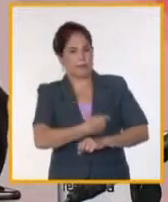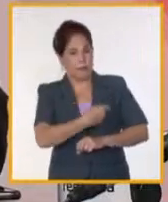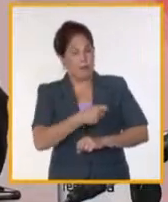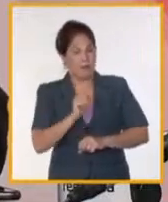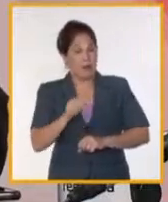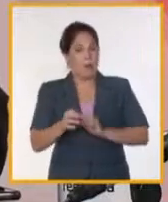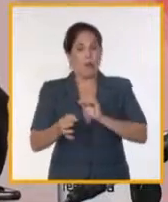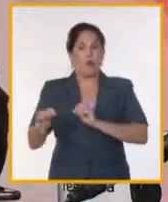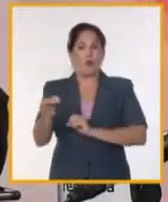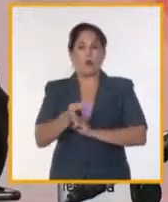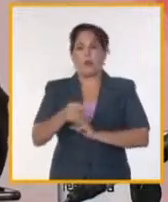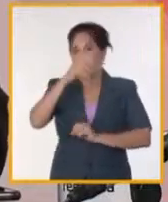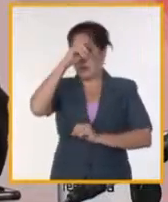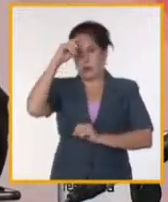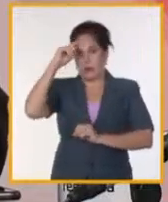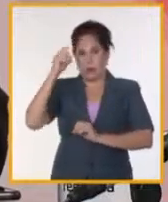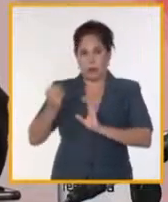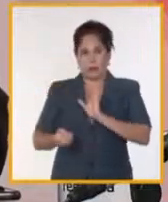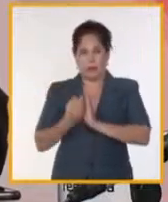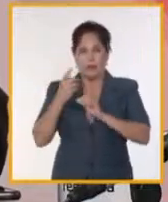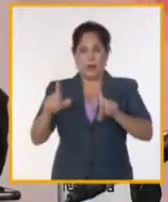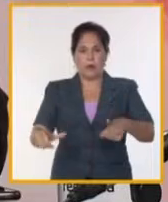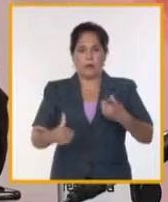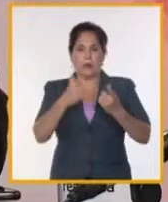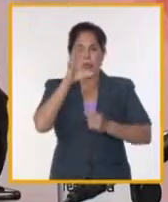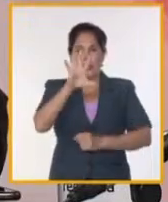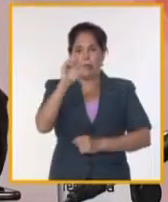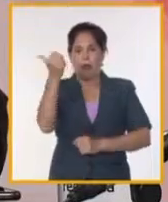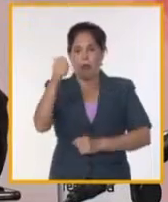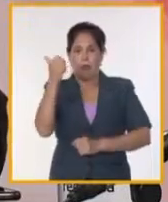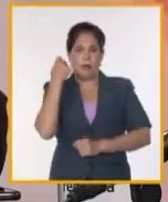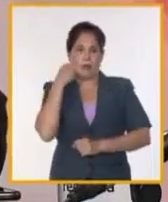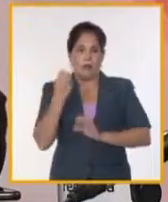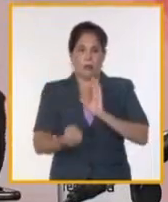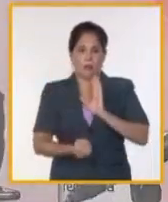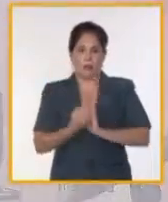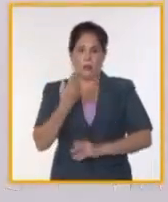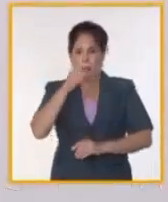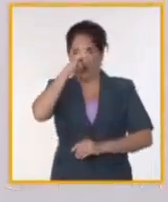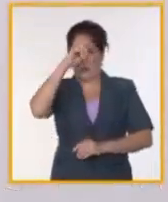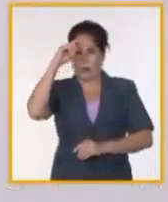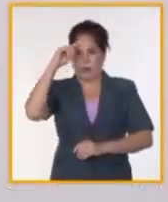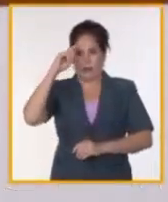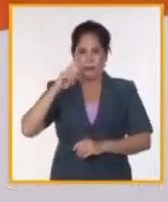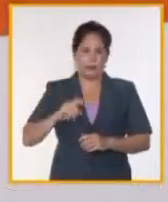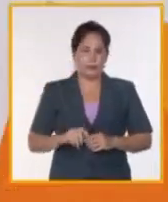ese municipio para conmemorar estos 510 años de fundada.